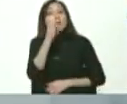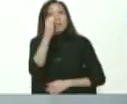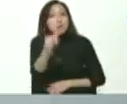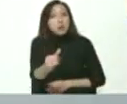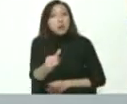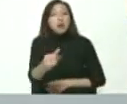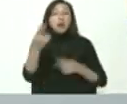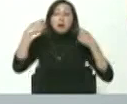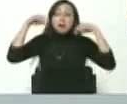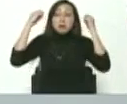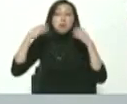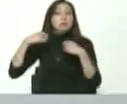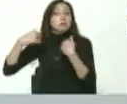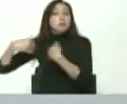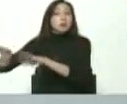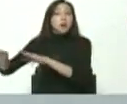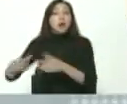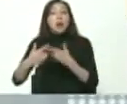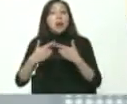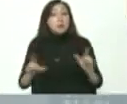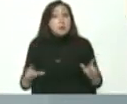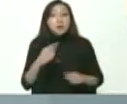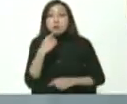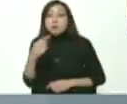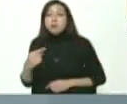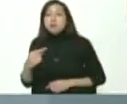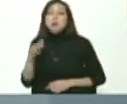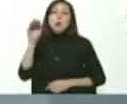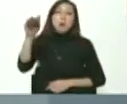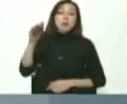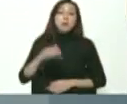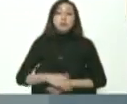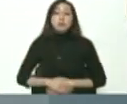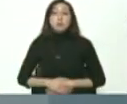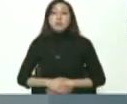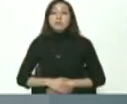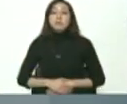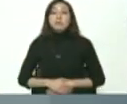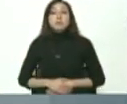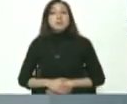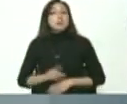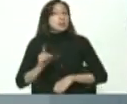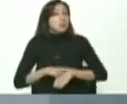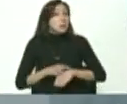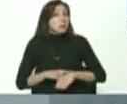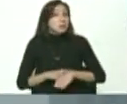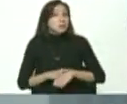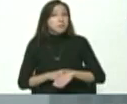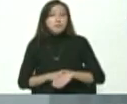las mascarillas, libertad, para la calle. Ese momento no ha llegado.